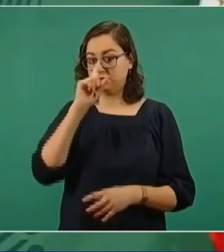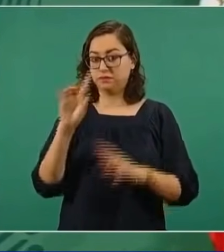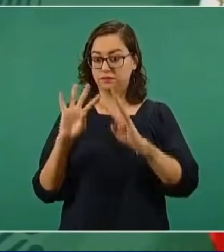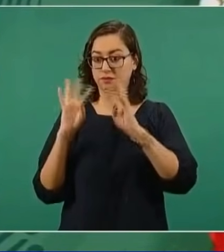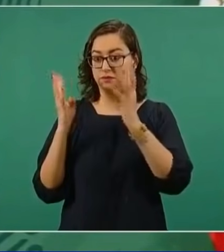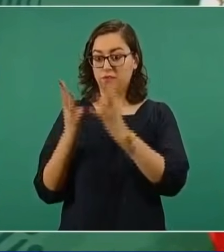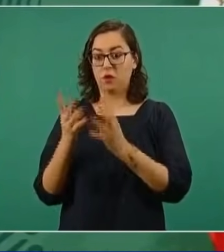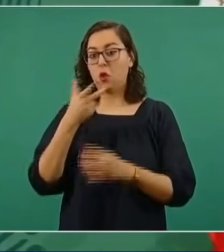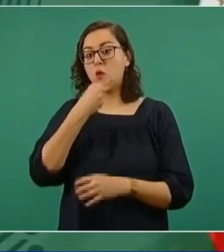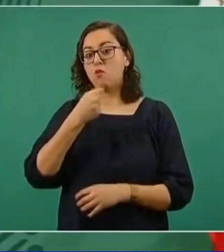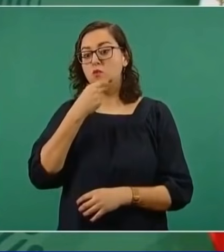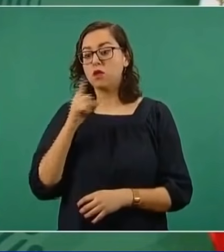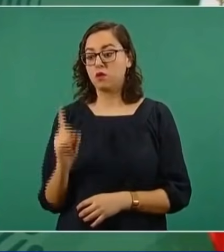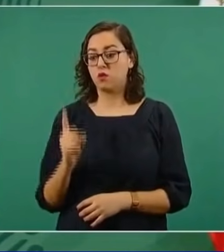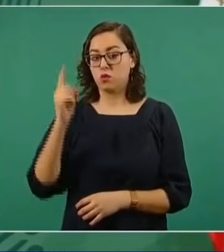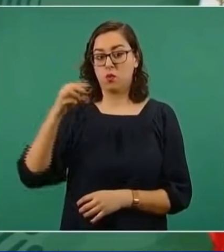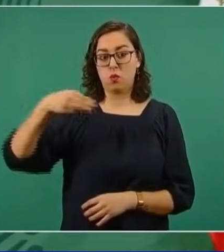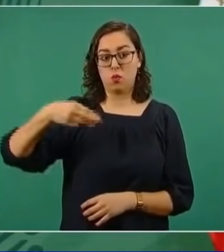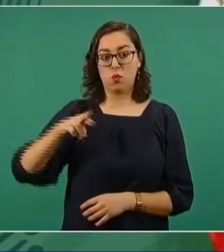mora llama